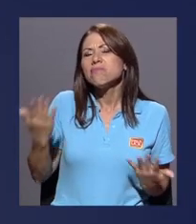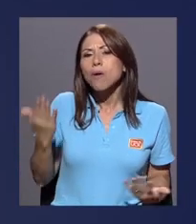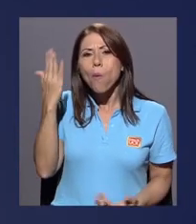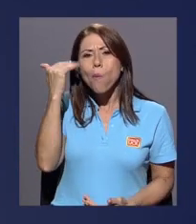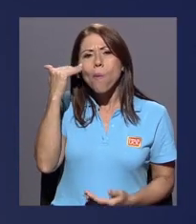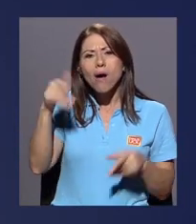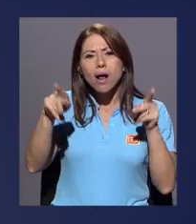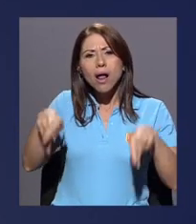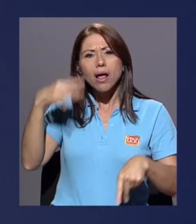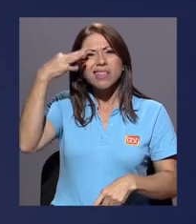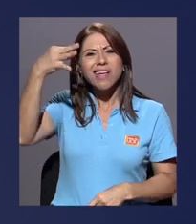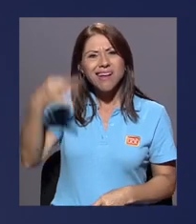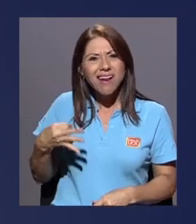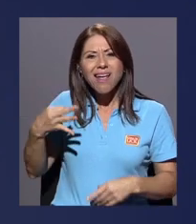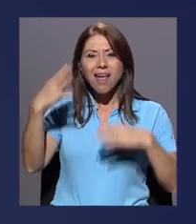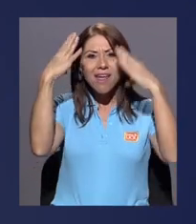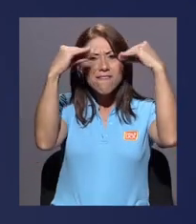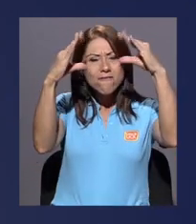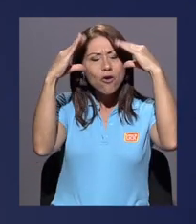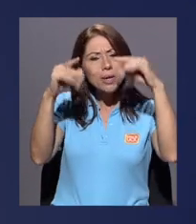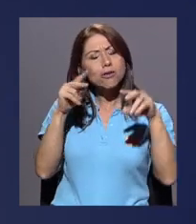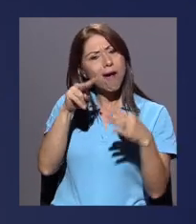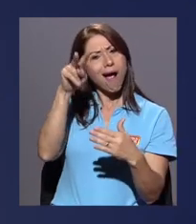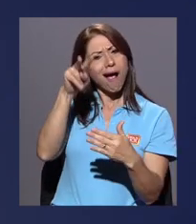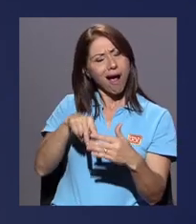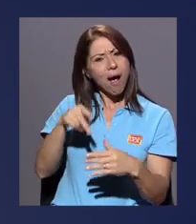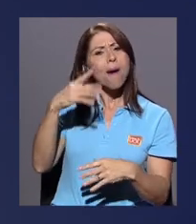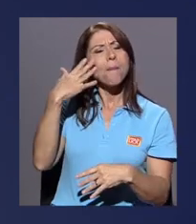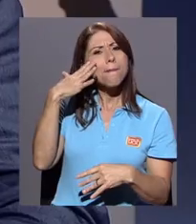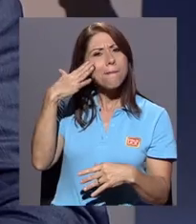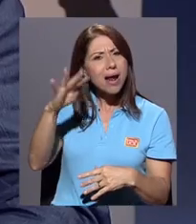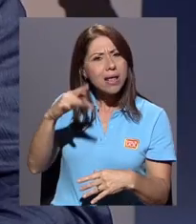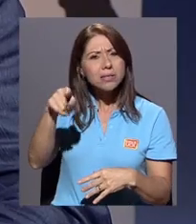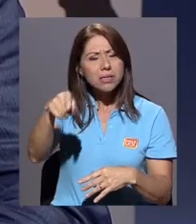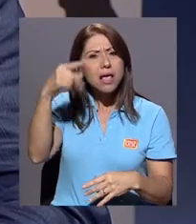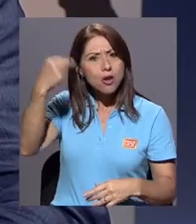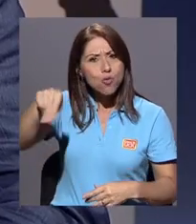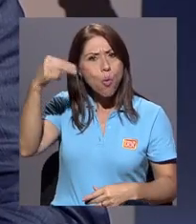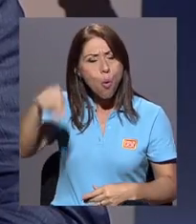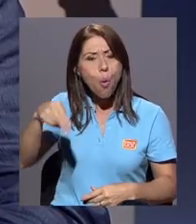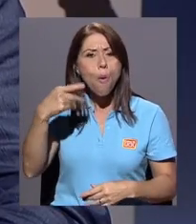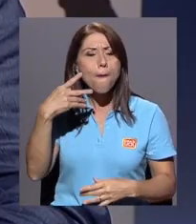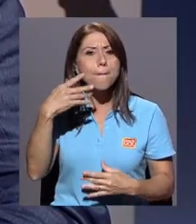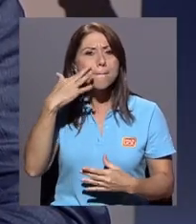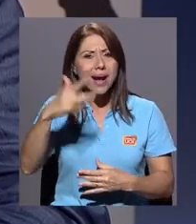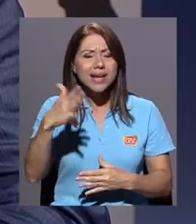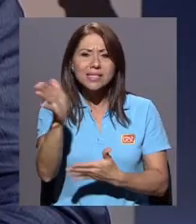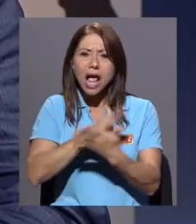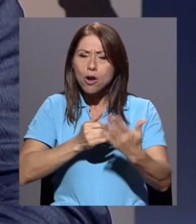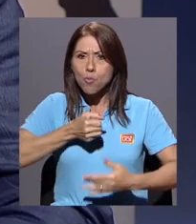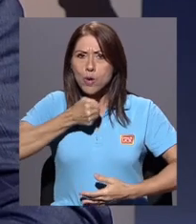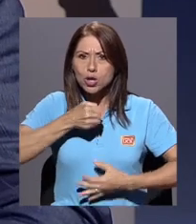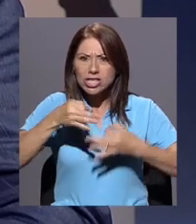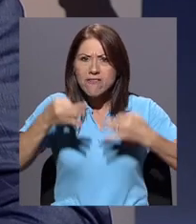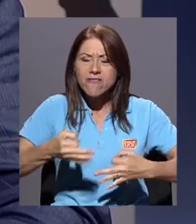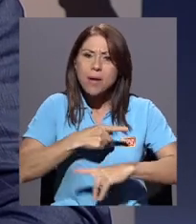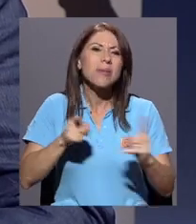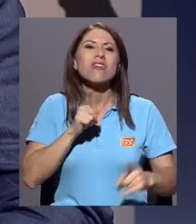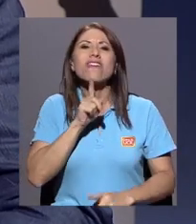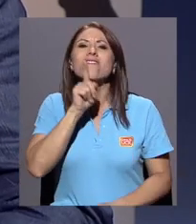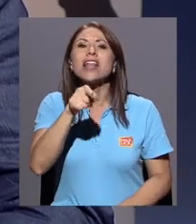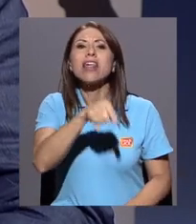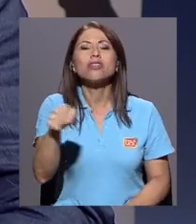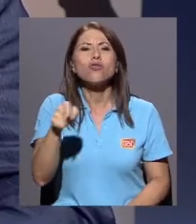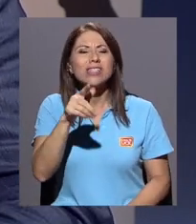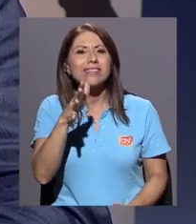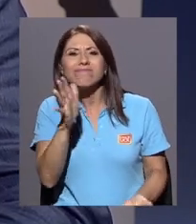gente cree en información que parece información noticiosa, que parece, digamos, un producto periodístico, pero en realidad es una fábula, es